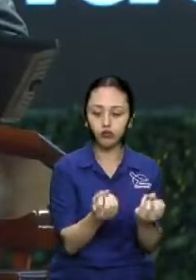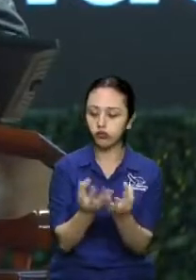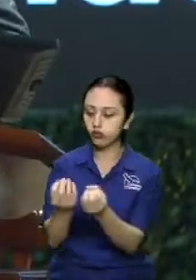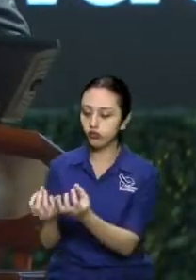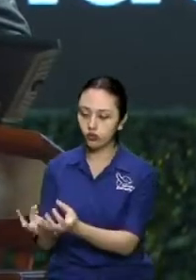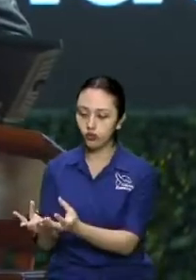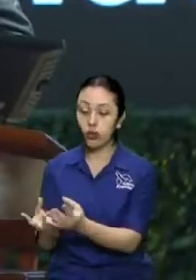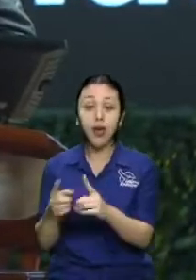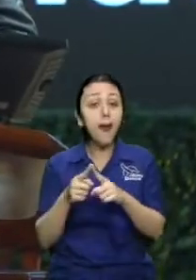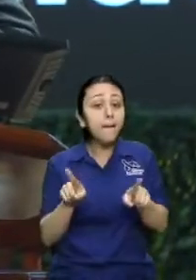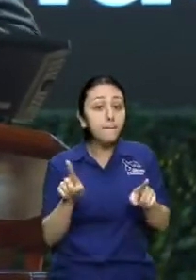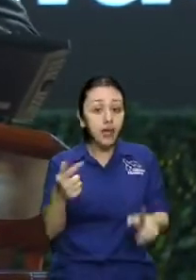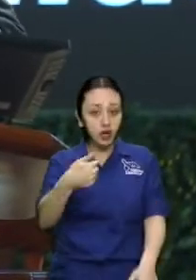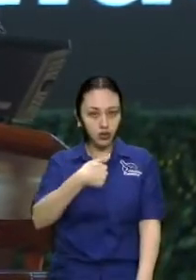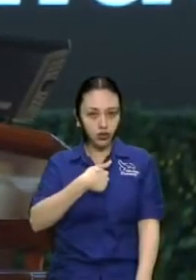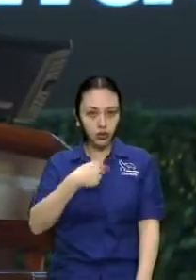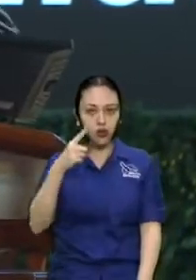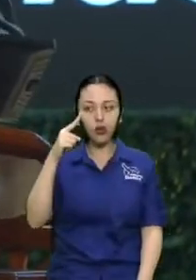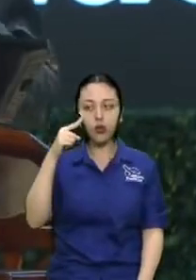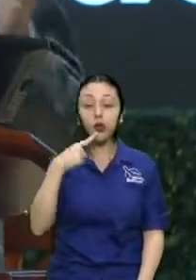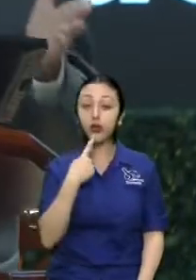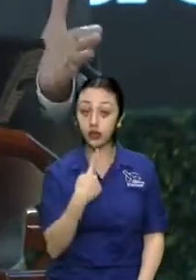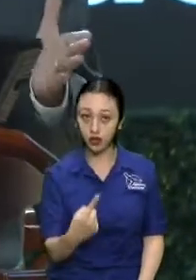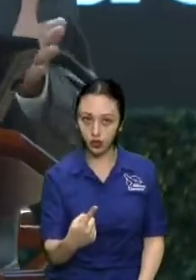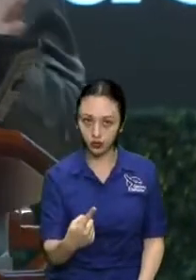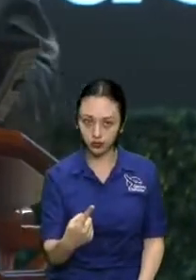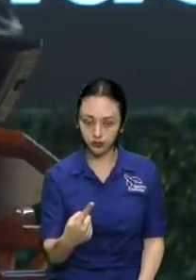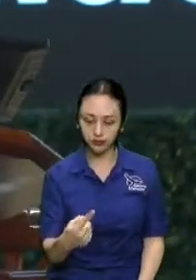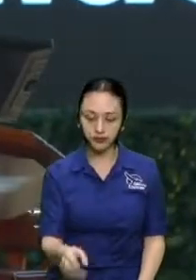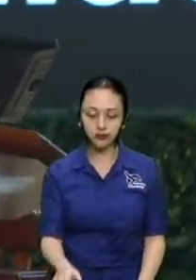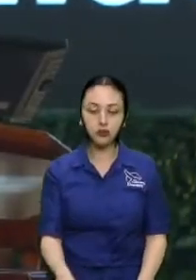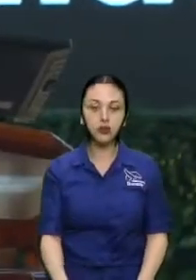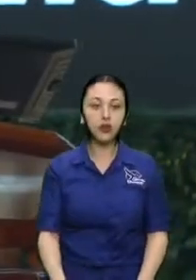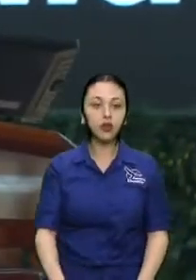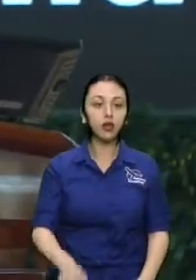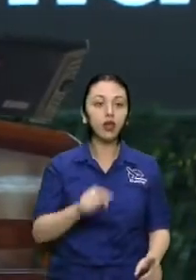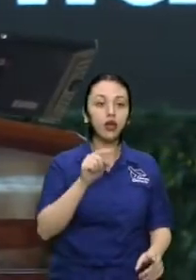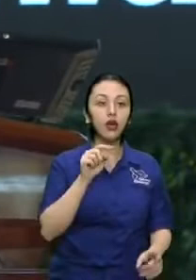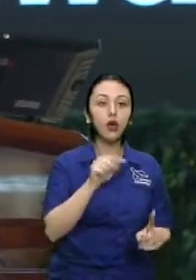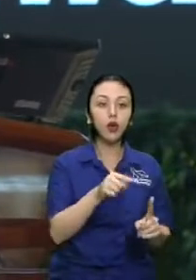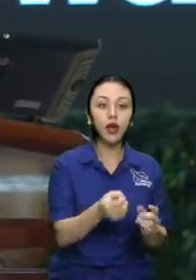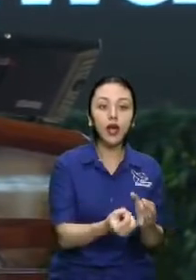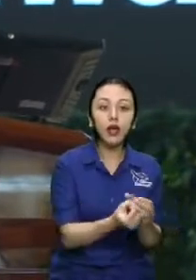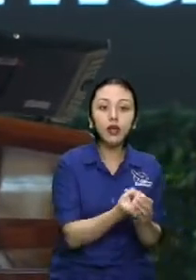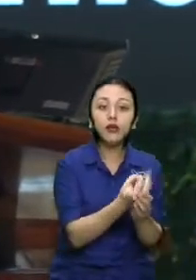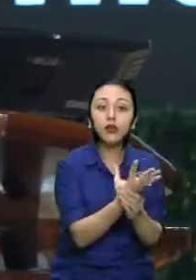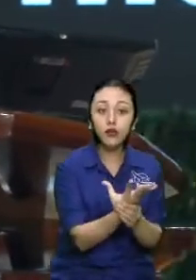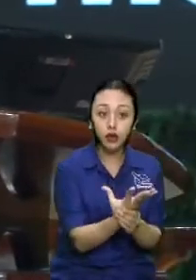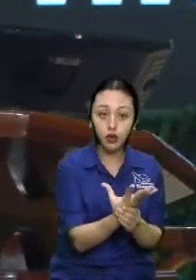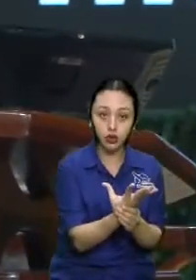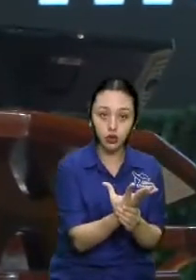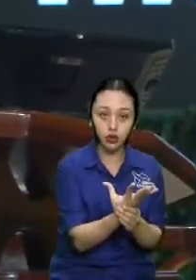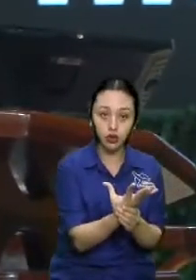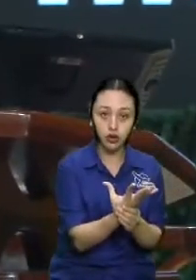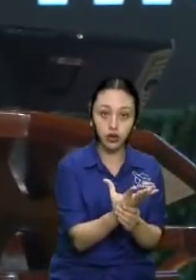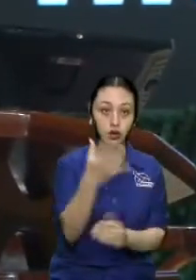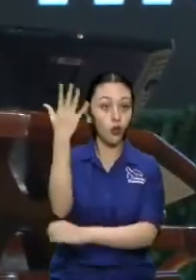puedo decir es que de hortaliza a árbol hay una diferencia.